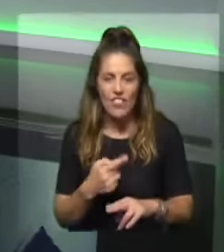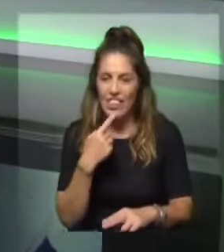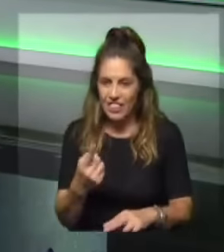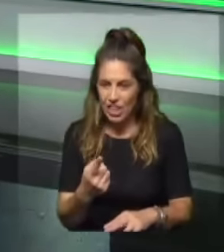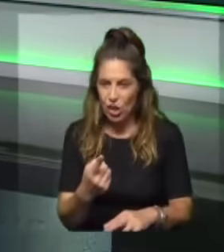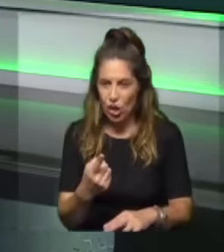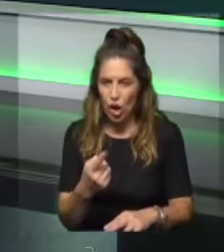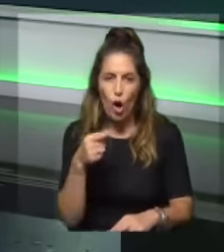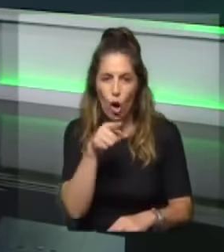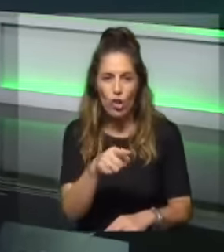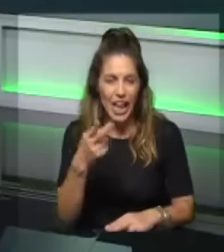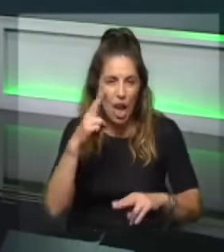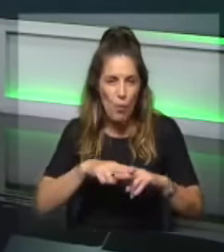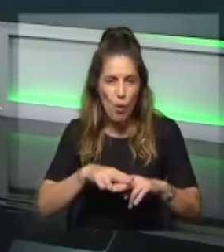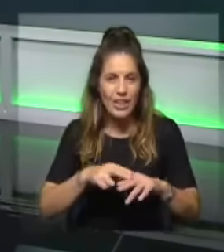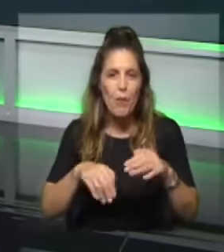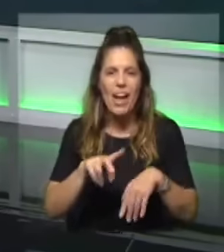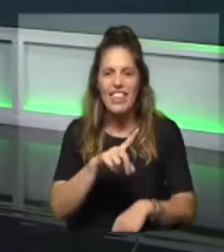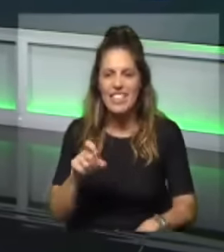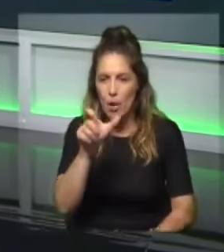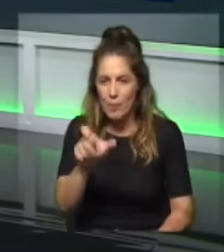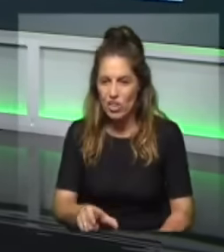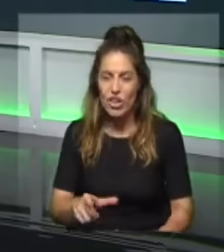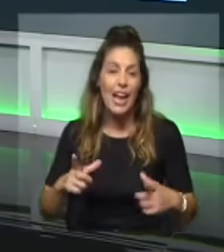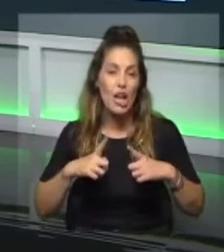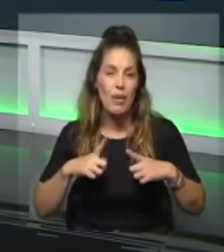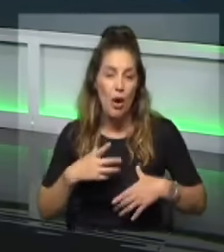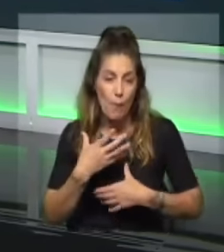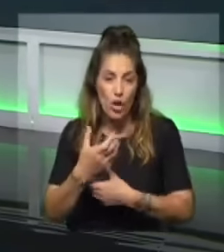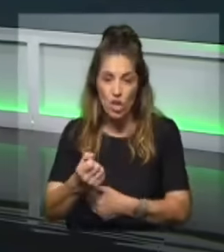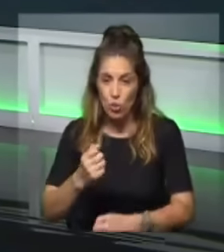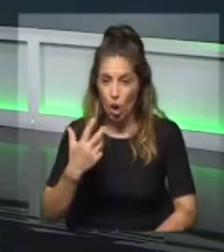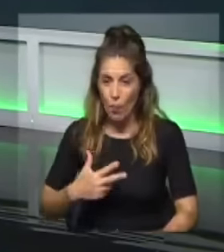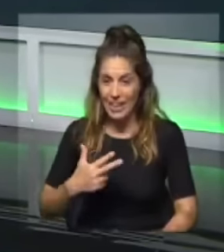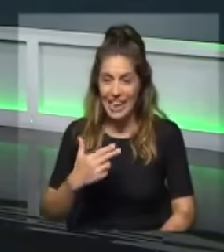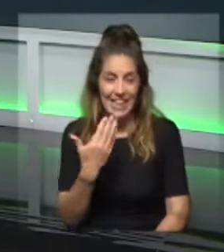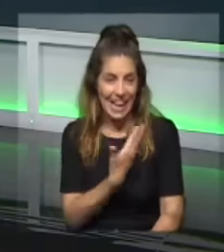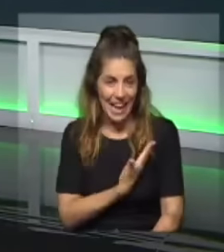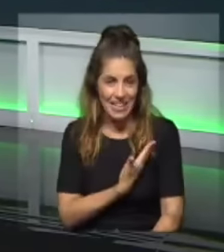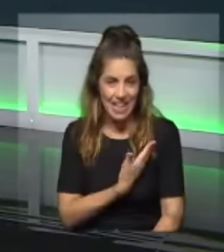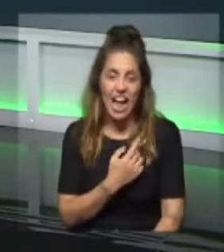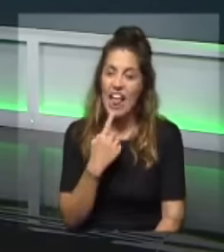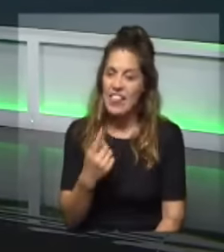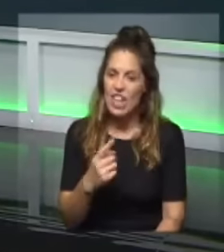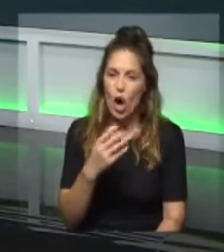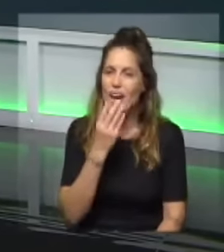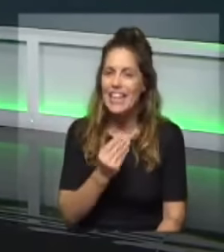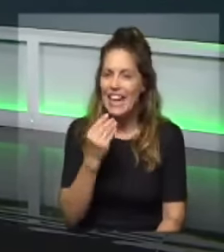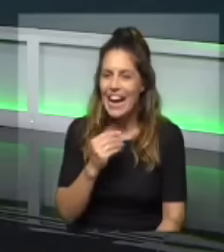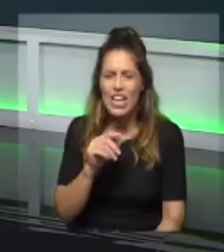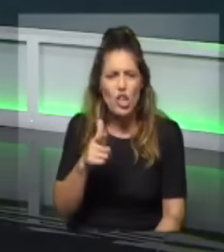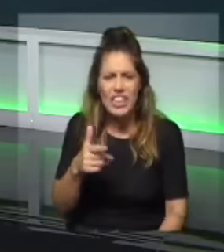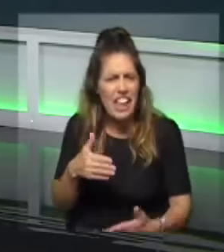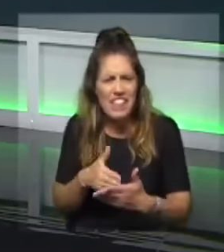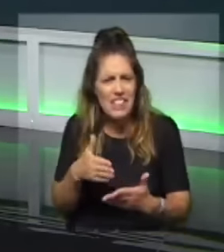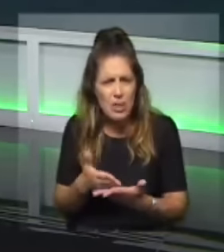más esta vez contra la muerte de más de 100 personas que esperaban por ayuda humanitaria en la franja de gaza y dijo que Israel no tiene límites